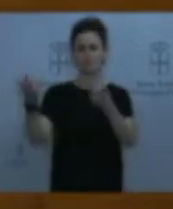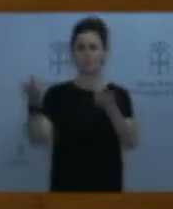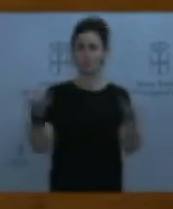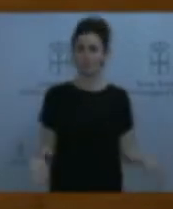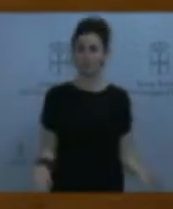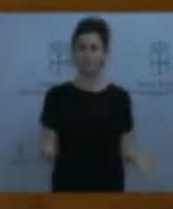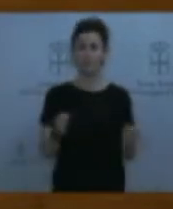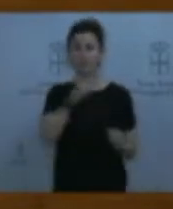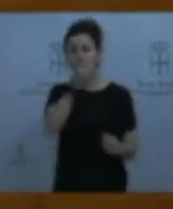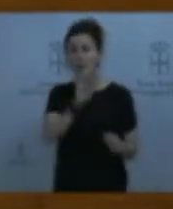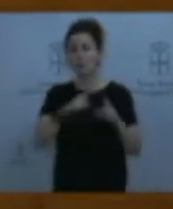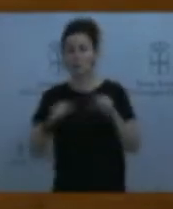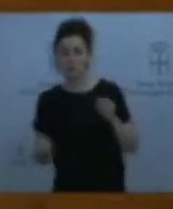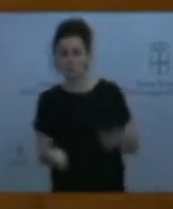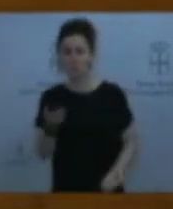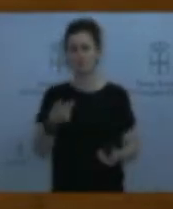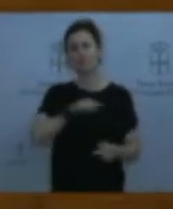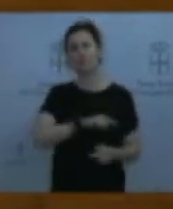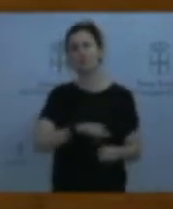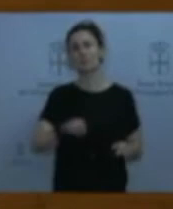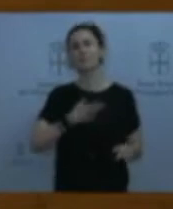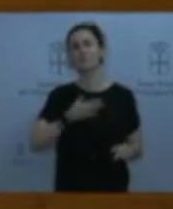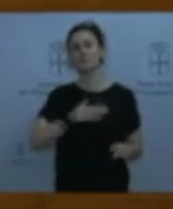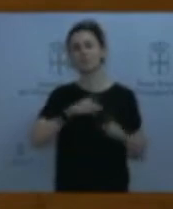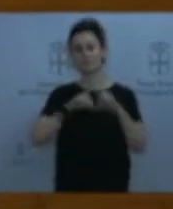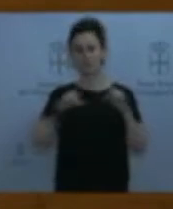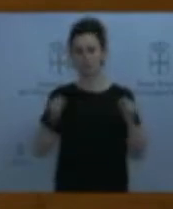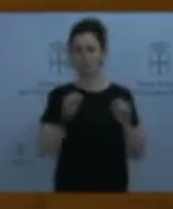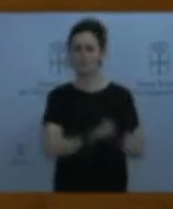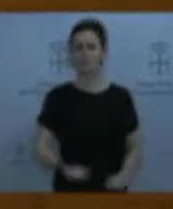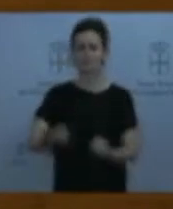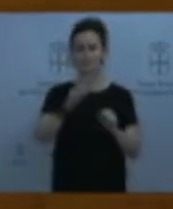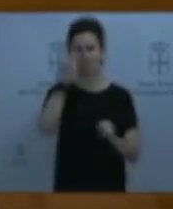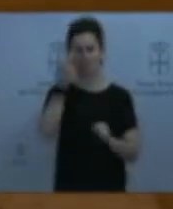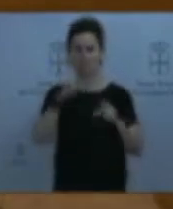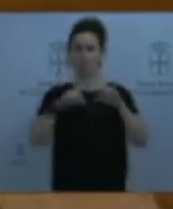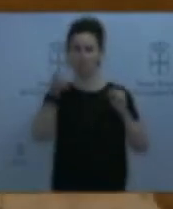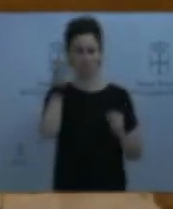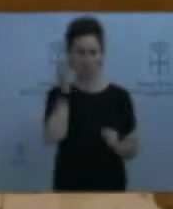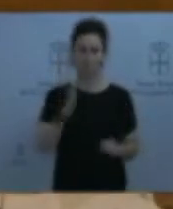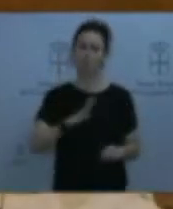muy socialista. Yo le pido que sienta un poco la patria, que sienta un poco Asturias y que defienda los intereses asturianos y las asturianas. Muchas gracias.